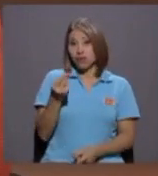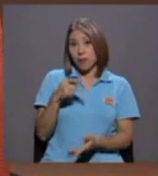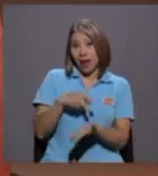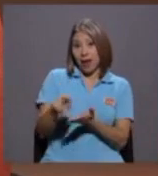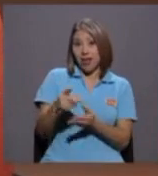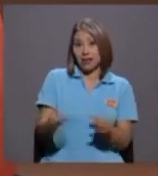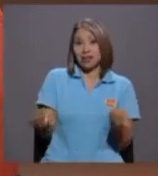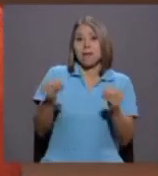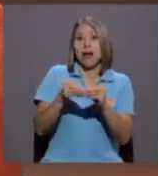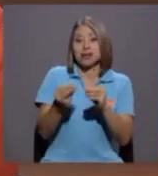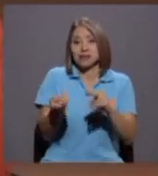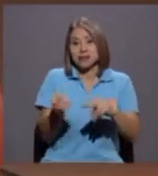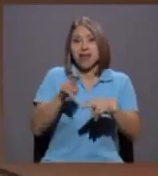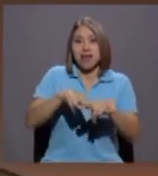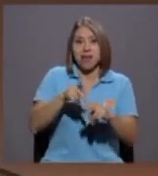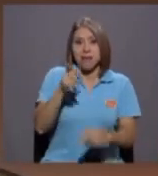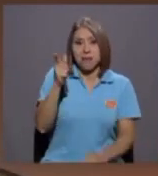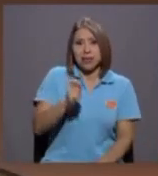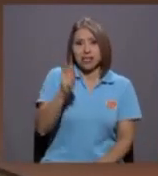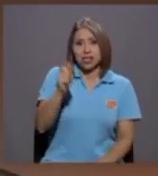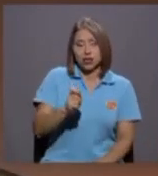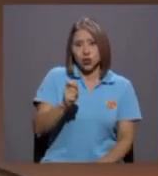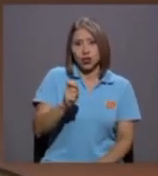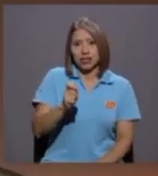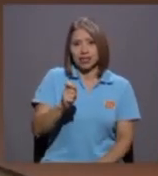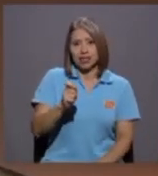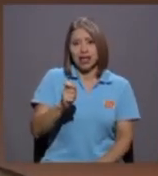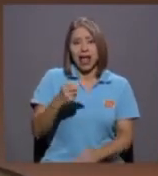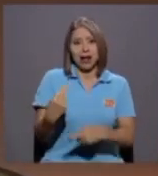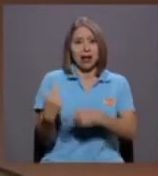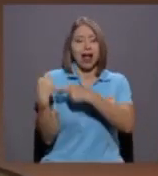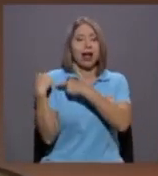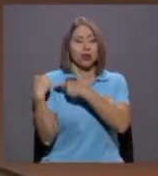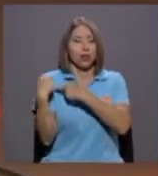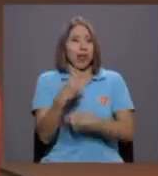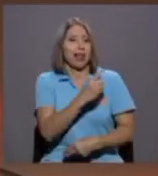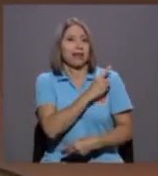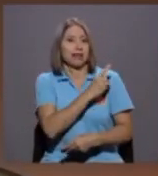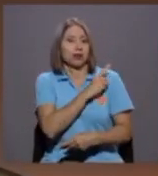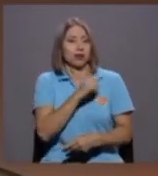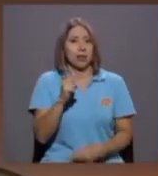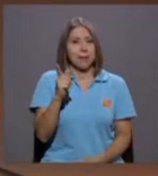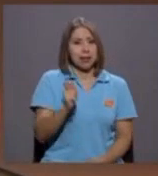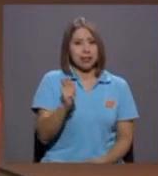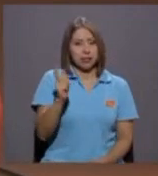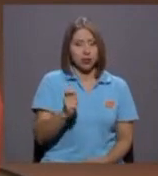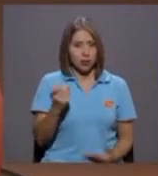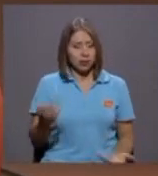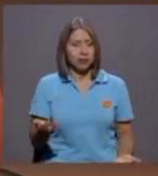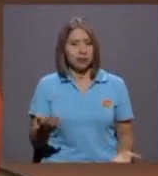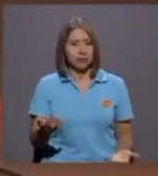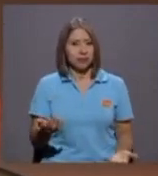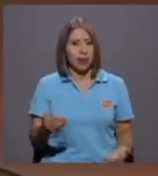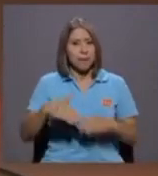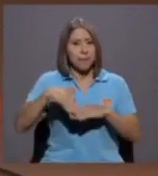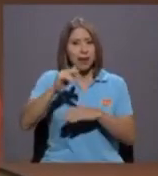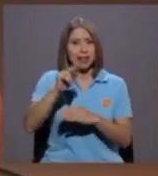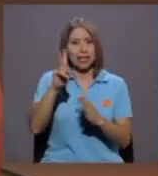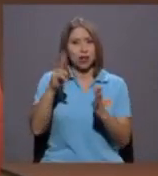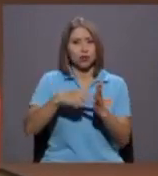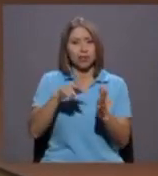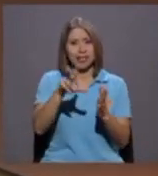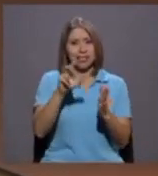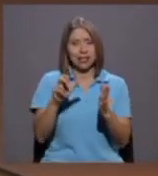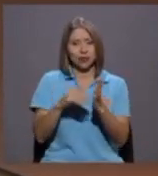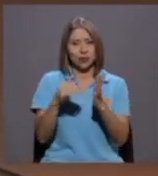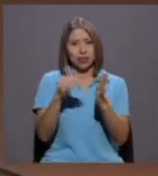de las pensiones a cargo de la Dirección de Pensiones, por más de 2.300